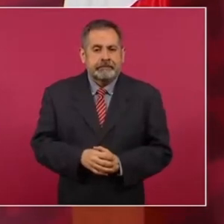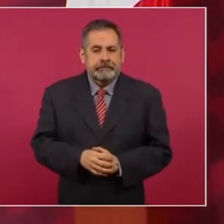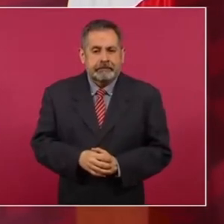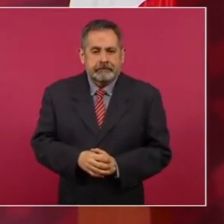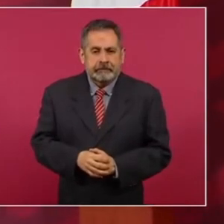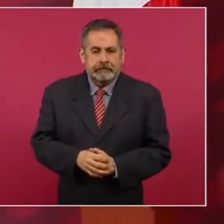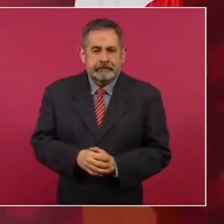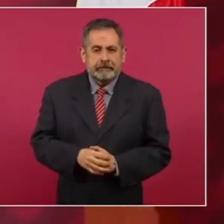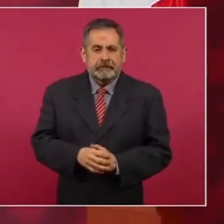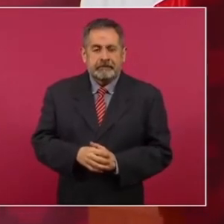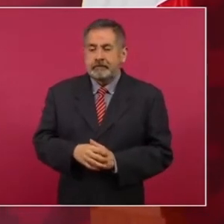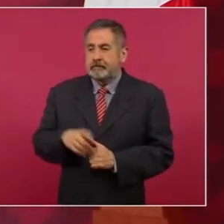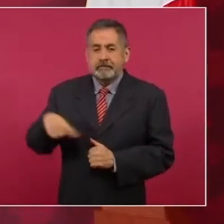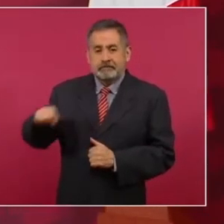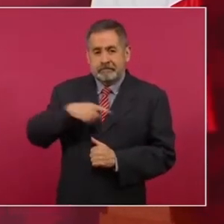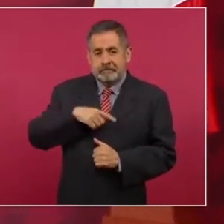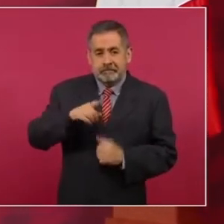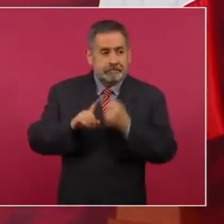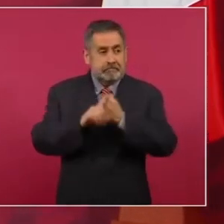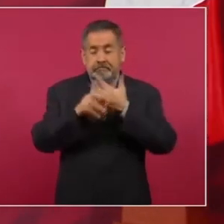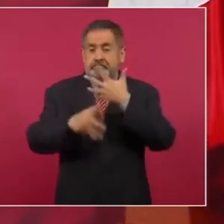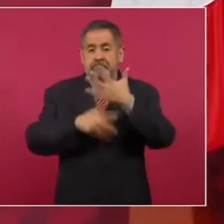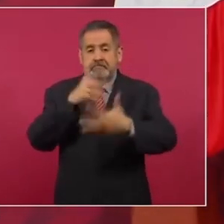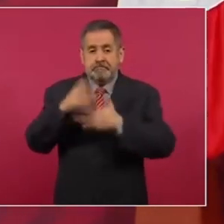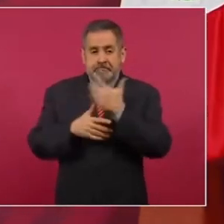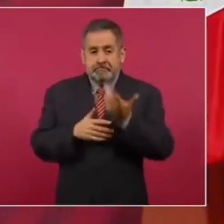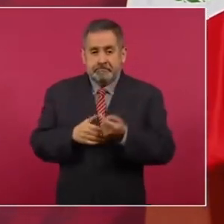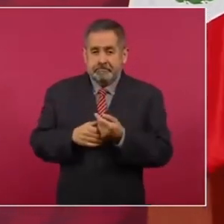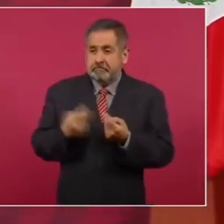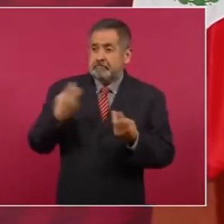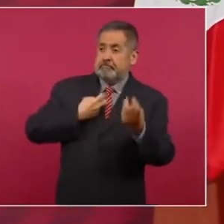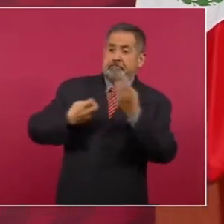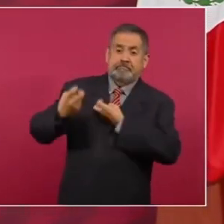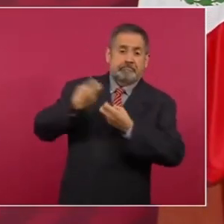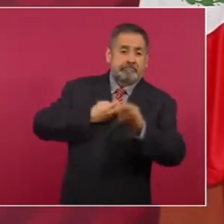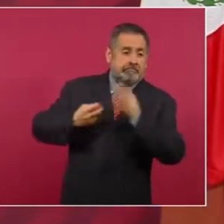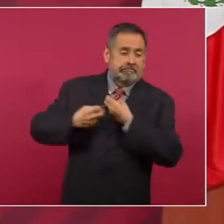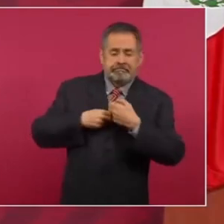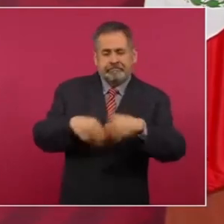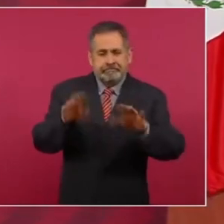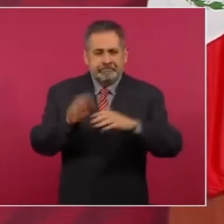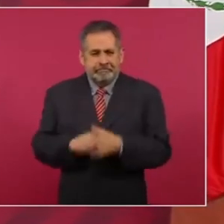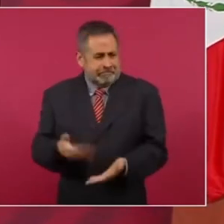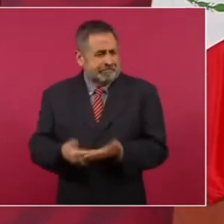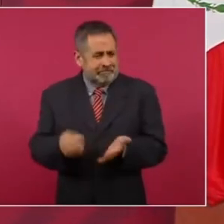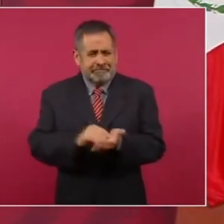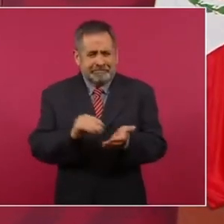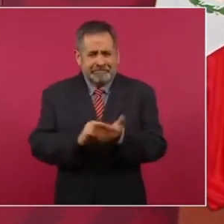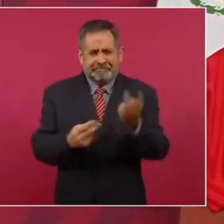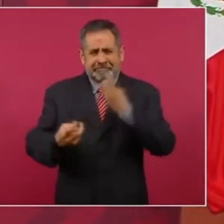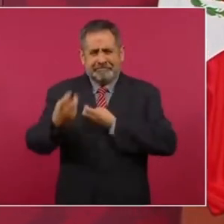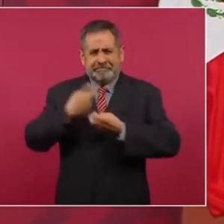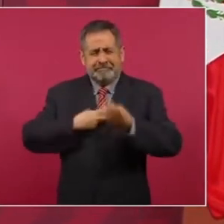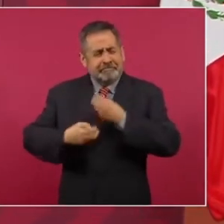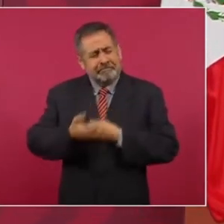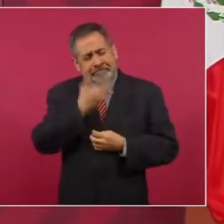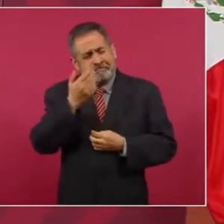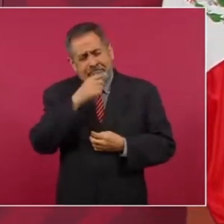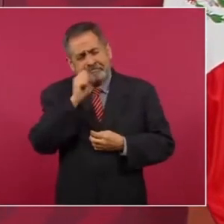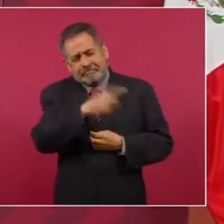una protesta mayor y me van a echar la culpa. Pues me echaban la culpa de todo. Bueno, como ahora, para no perder la